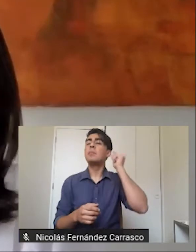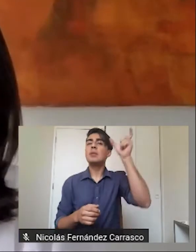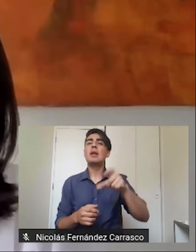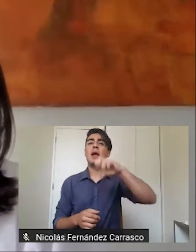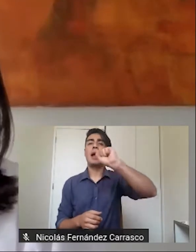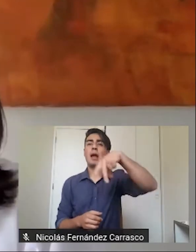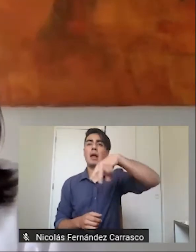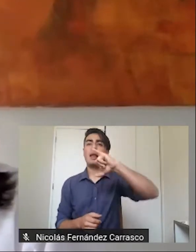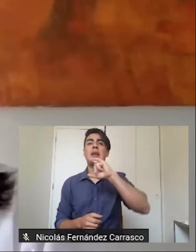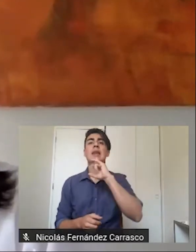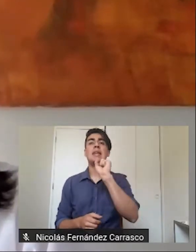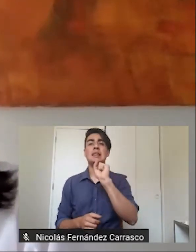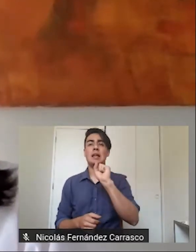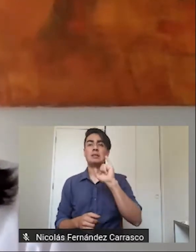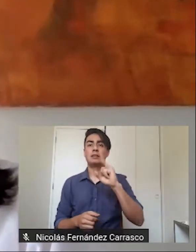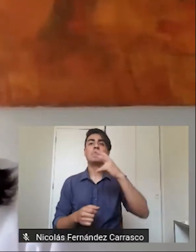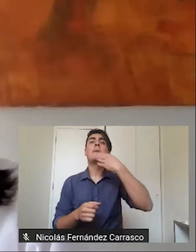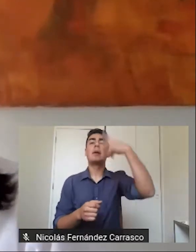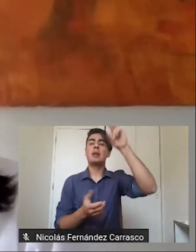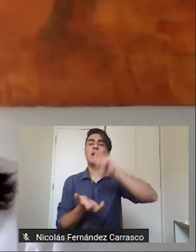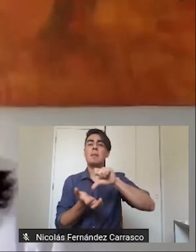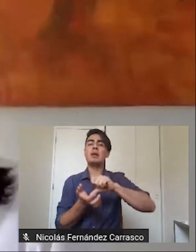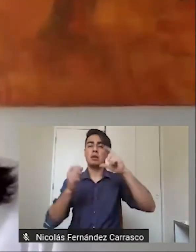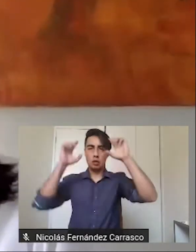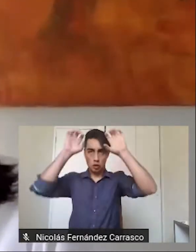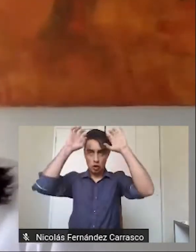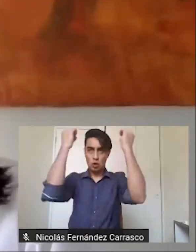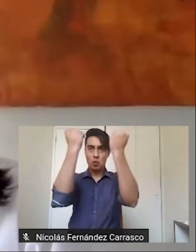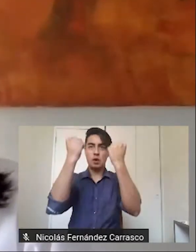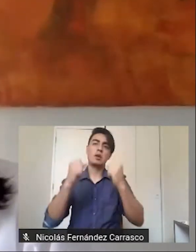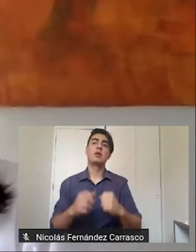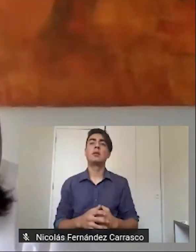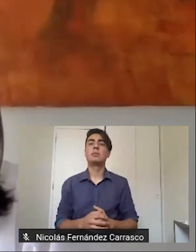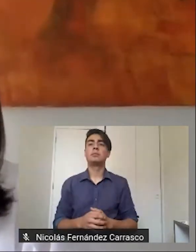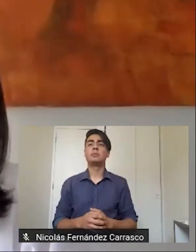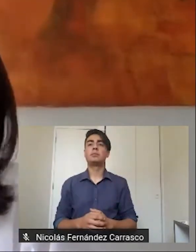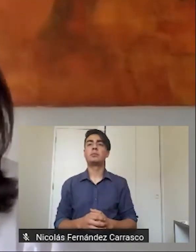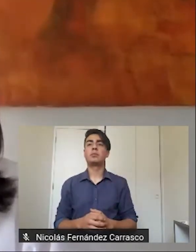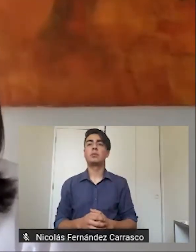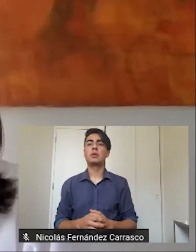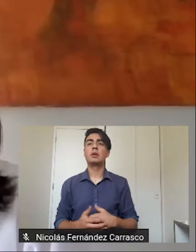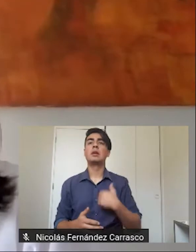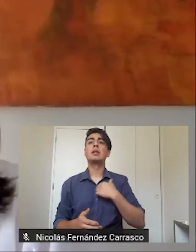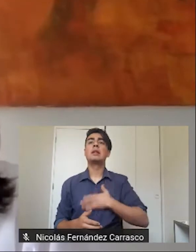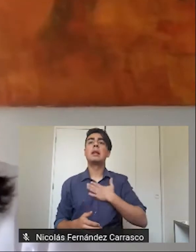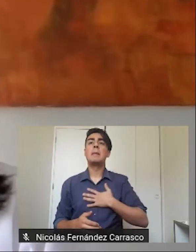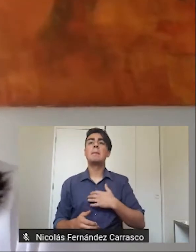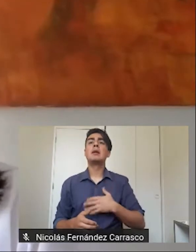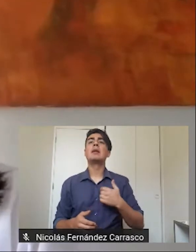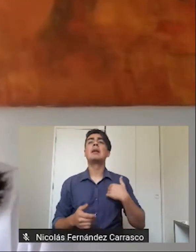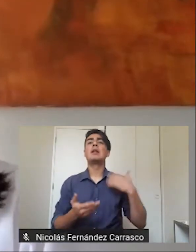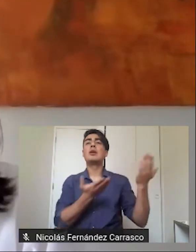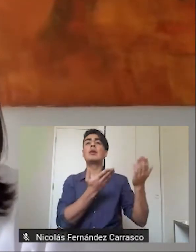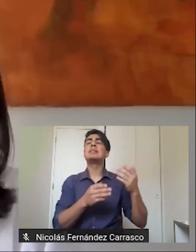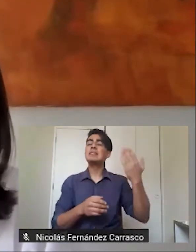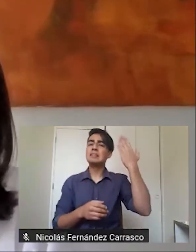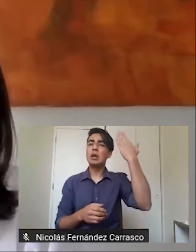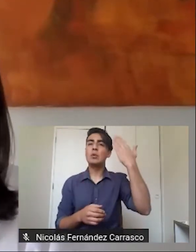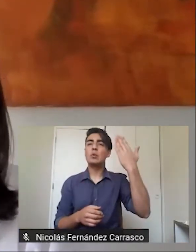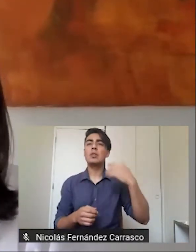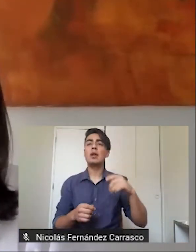nuestra universidad también, al intérprete que nos acompaña hoy día, al intérprete de lenguas de señas también, quien será